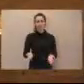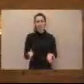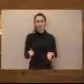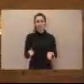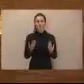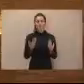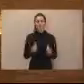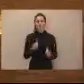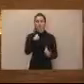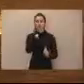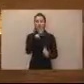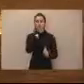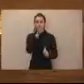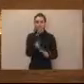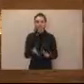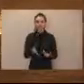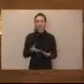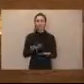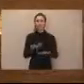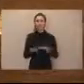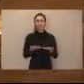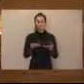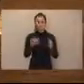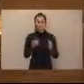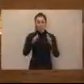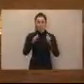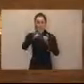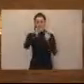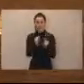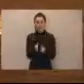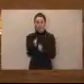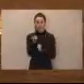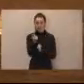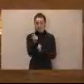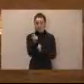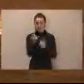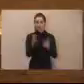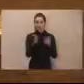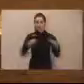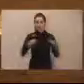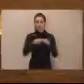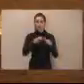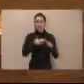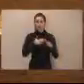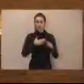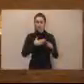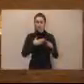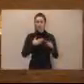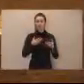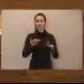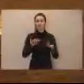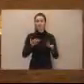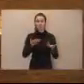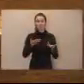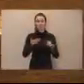Y lo decía en base a una disponibilidad presupuestaria que, al menos desde este grupo parlamentario, no podemos